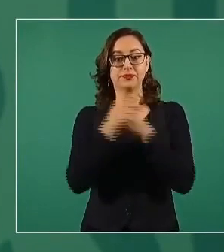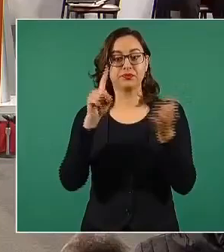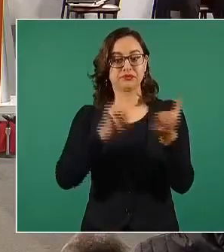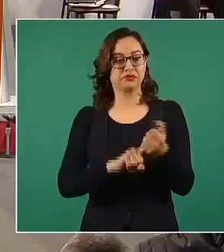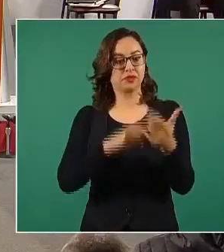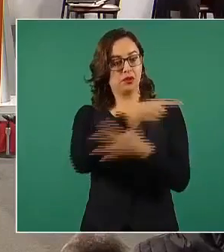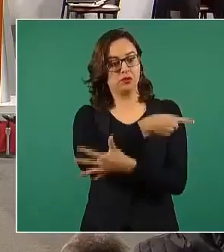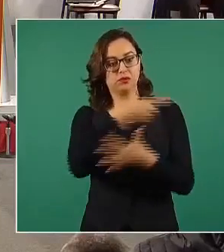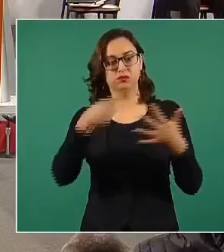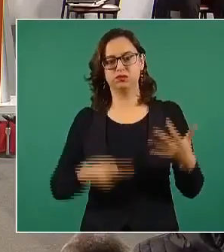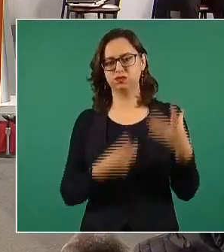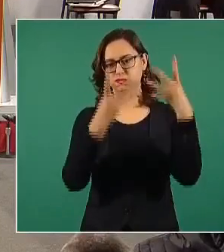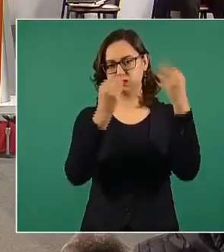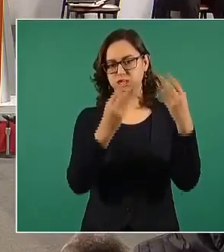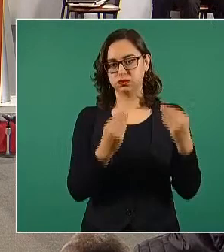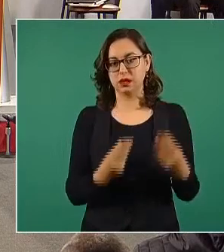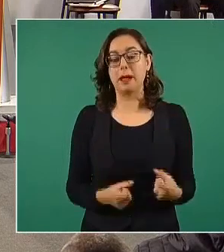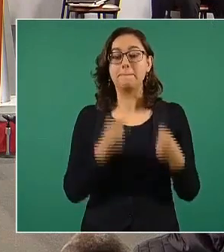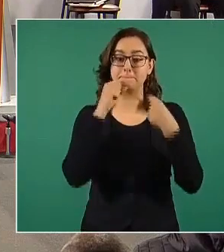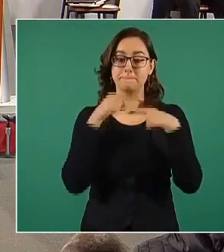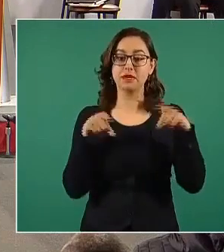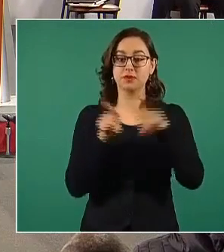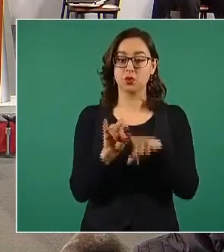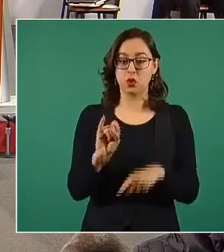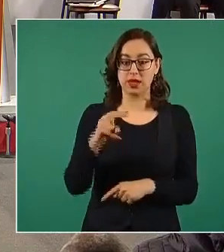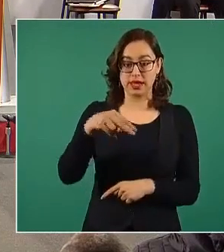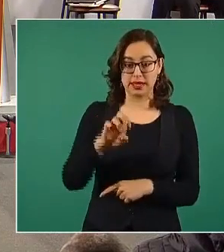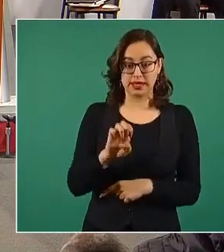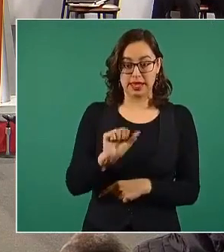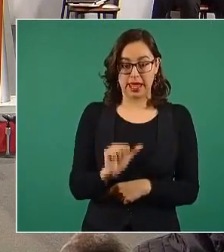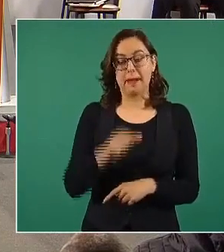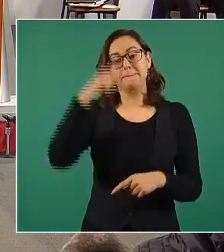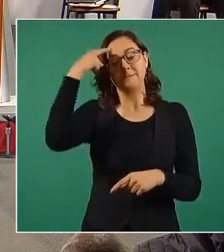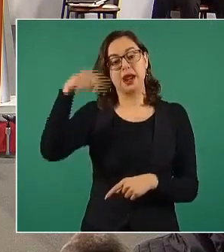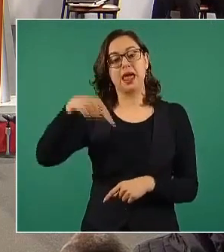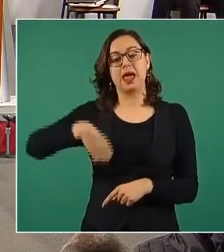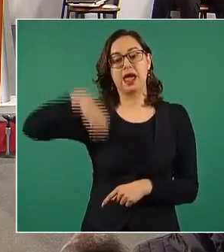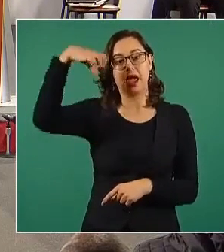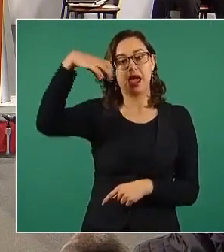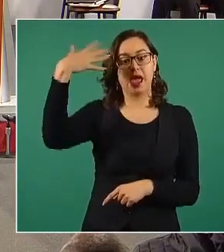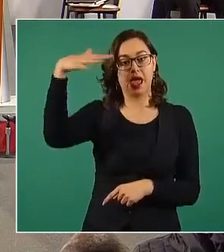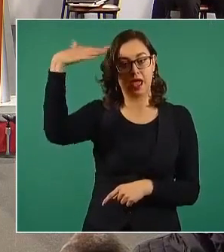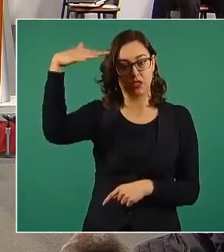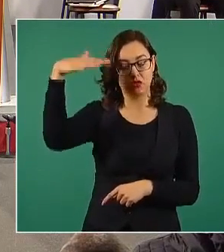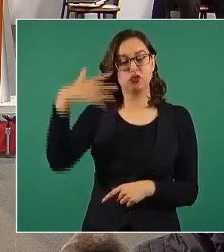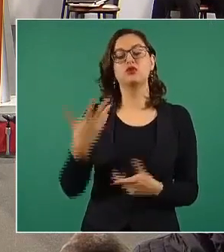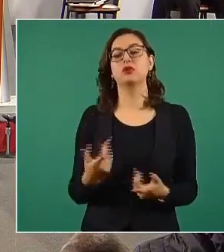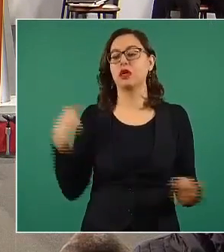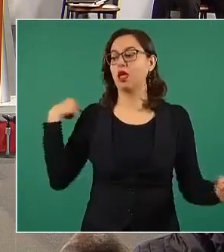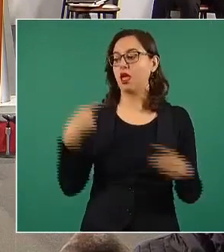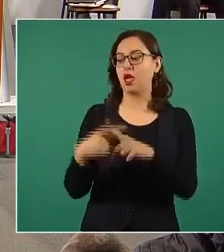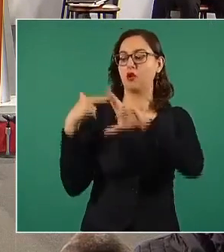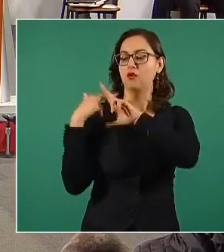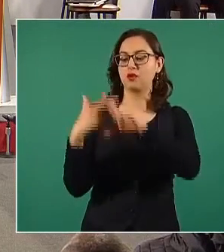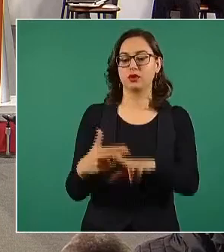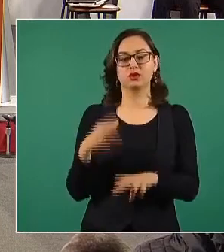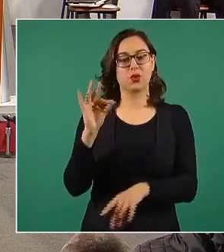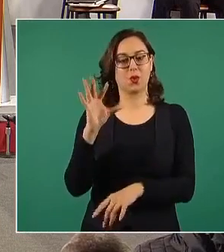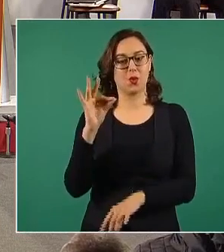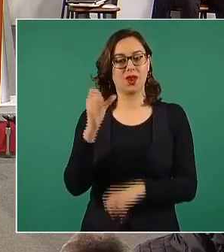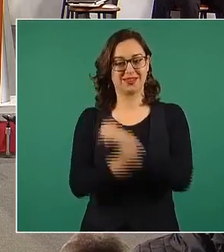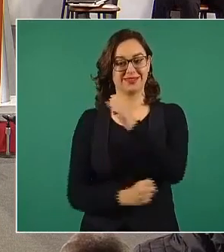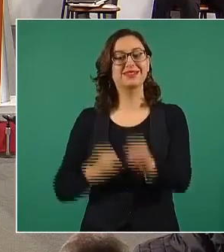trabajo en lo que es INEA de Educación para Adultos, en donde precisamente en este año cumple 40 años, lo estaremos invitando,